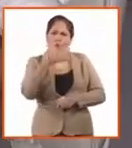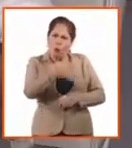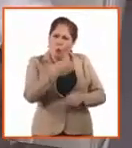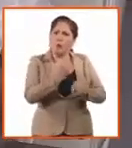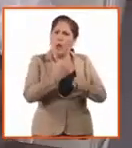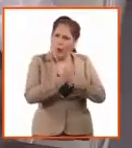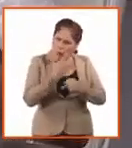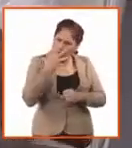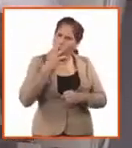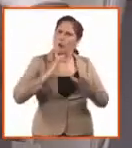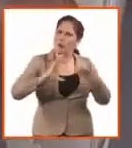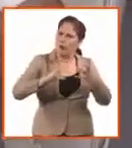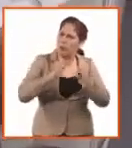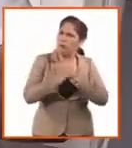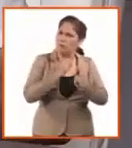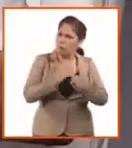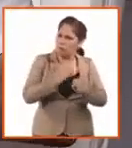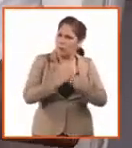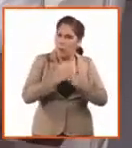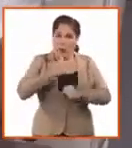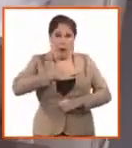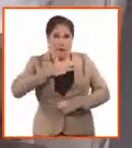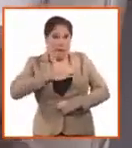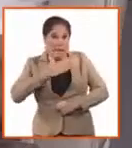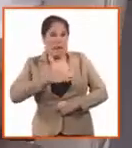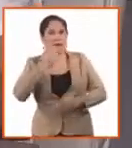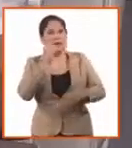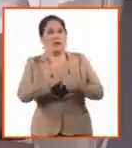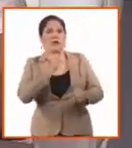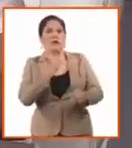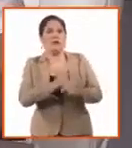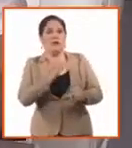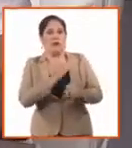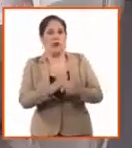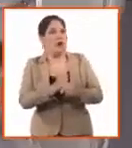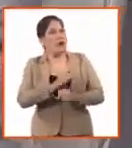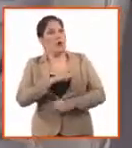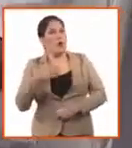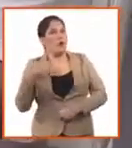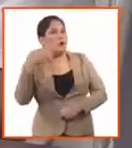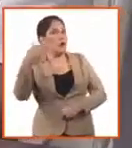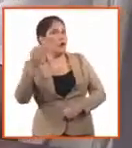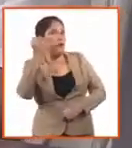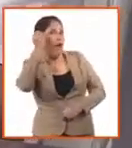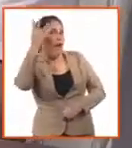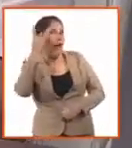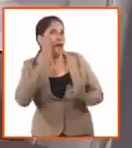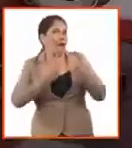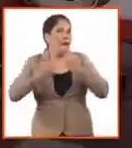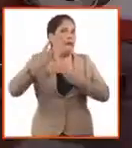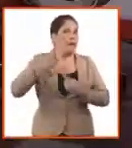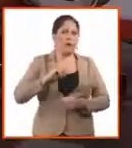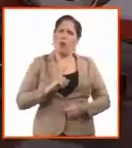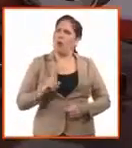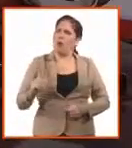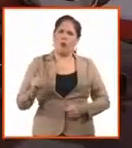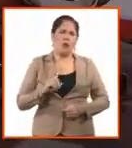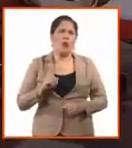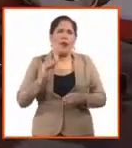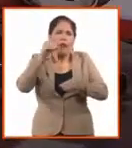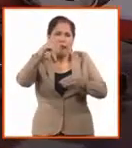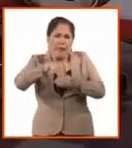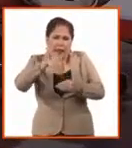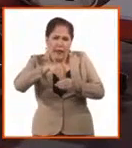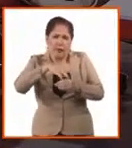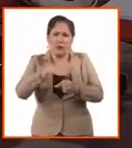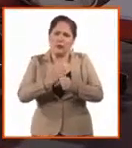eso en lo que tú crees porque es tu obra no es algo que te alguien crea y tú te beneficias desde afuera sino que es parte de ti